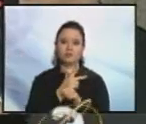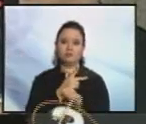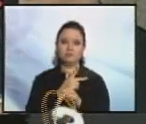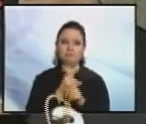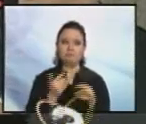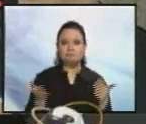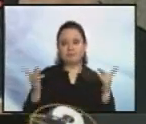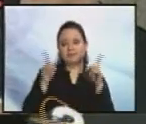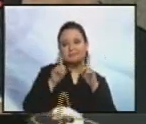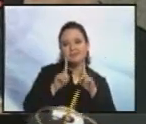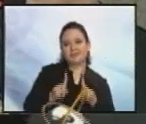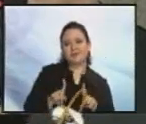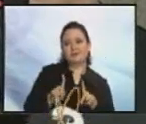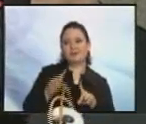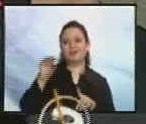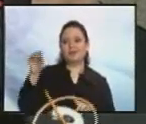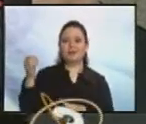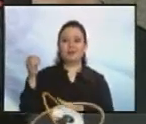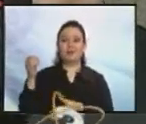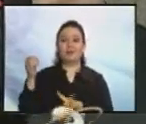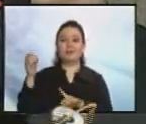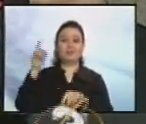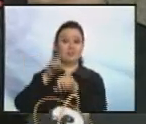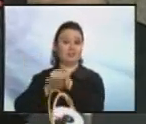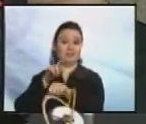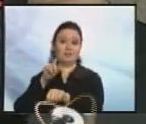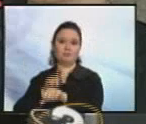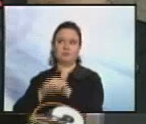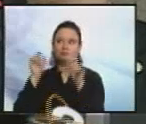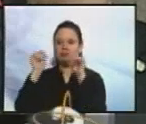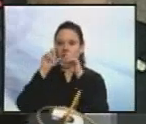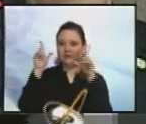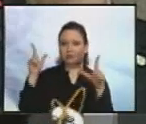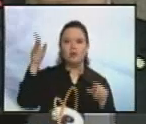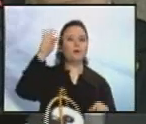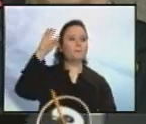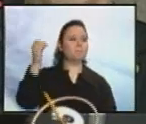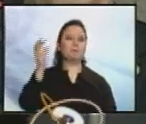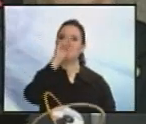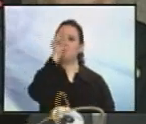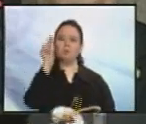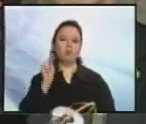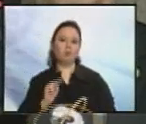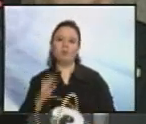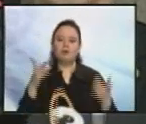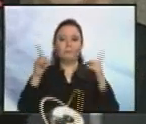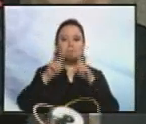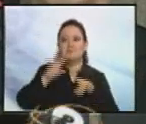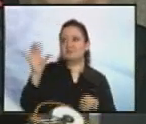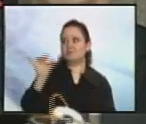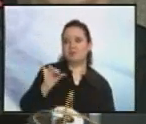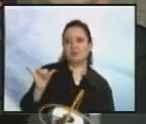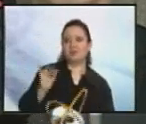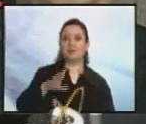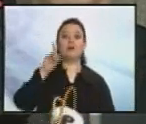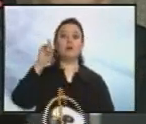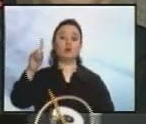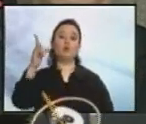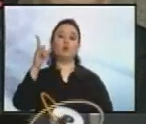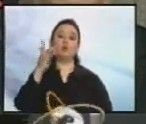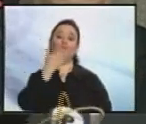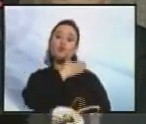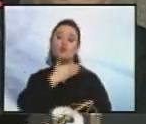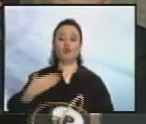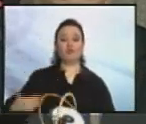ocurrieron en escenarios inéditos porque nunca había sucedido que un régimen